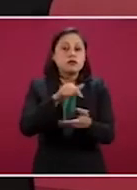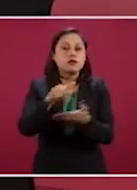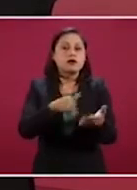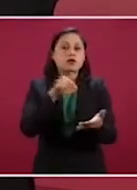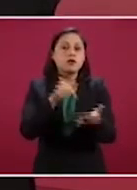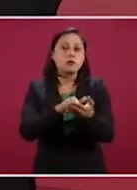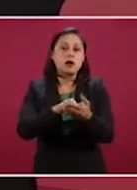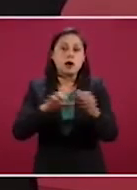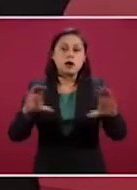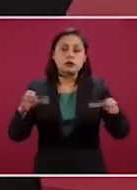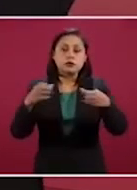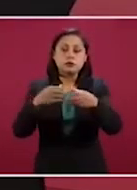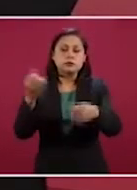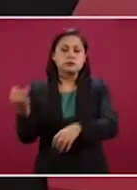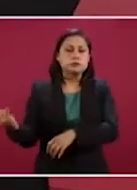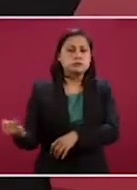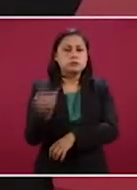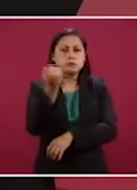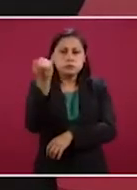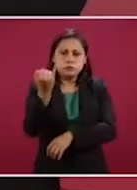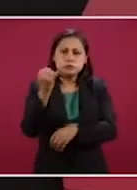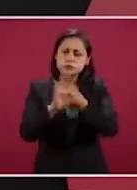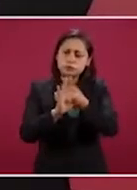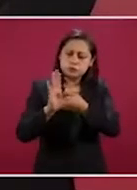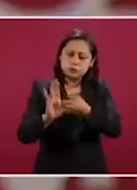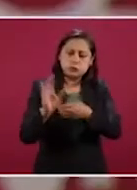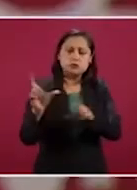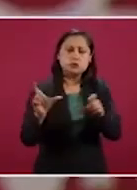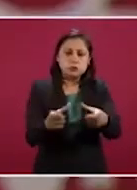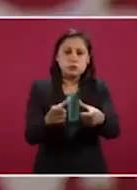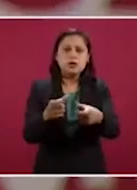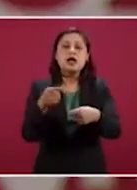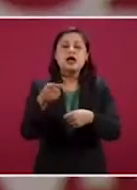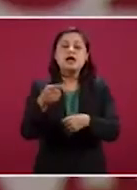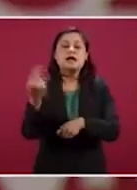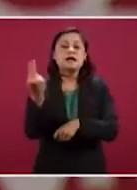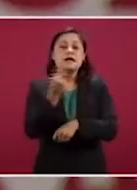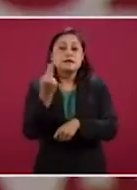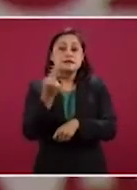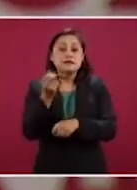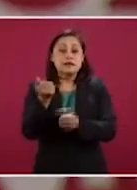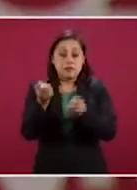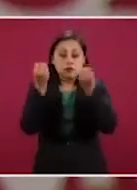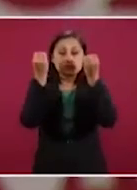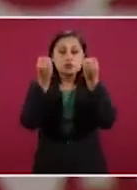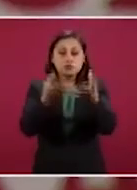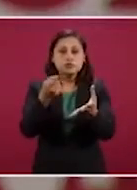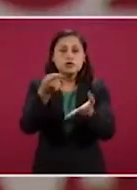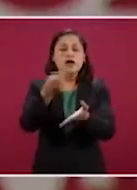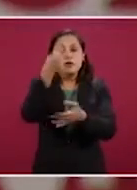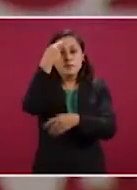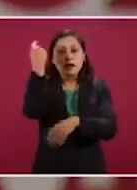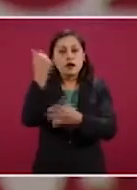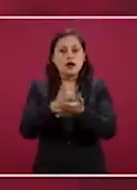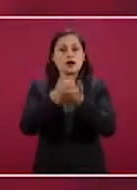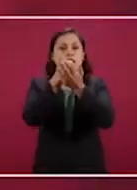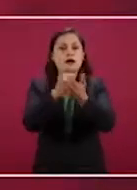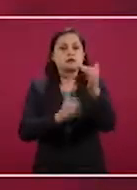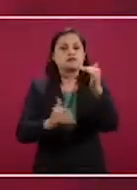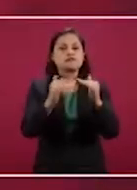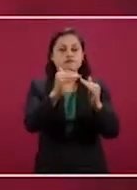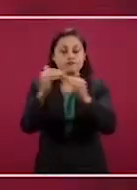más rezagadas del país. Debemos capitalizar la coyuntura única que estamos viviendo. A pesar de